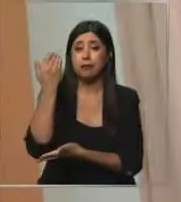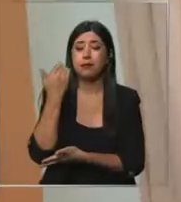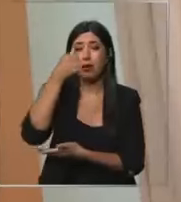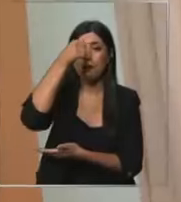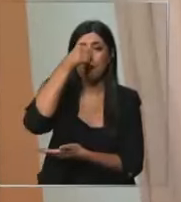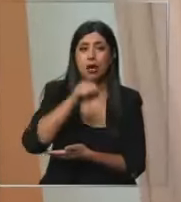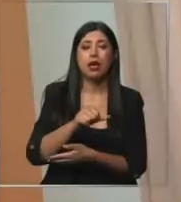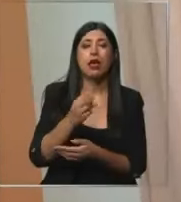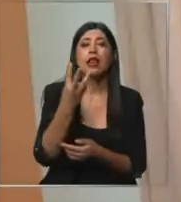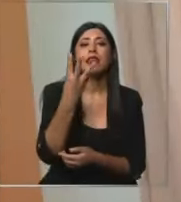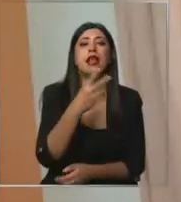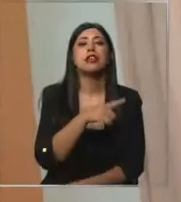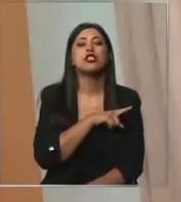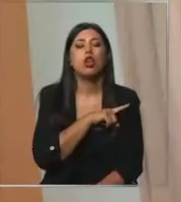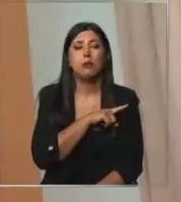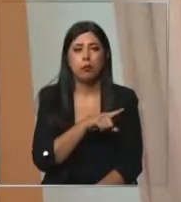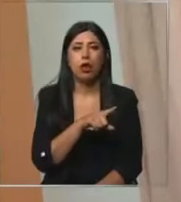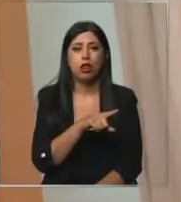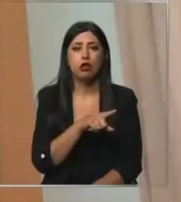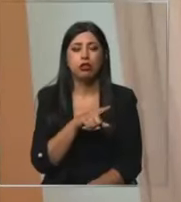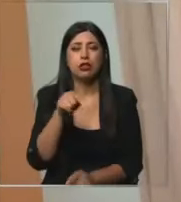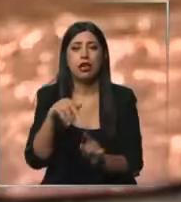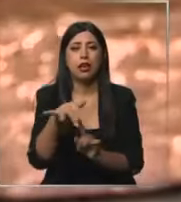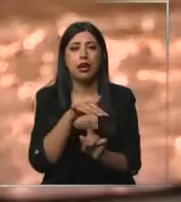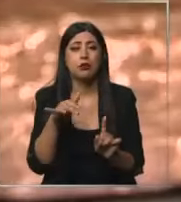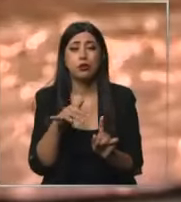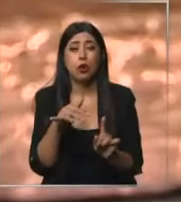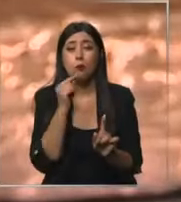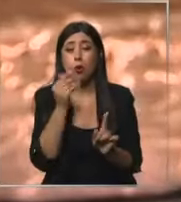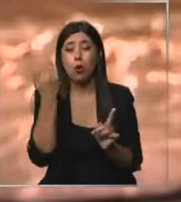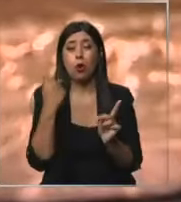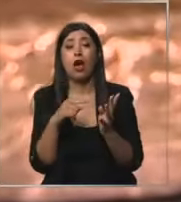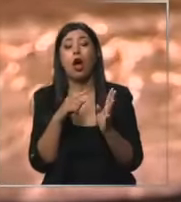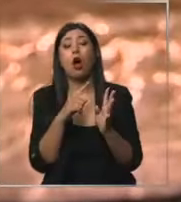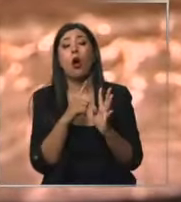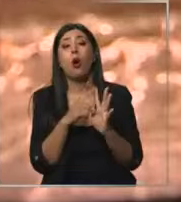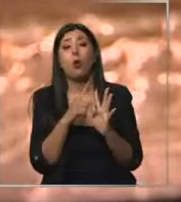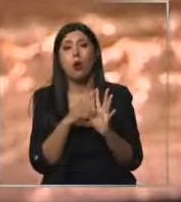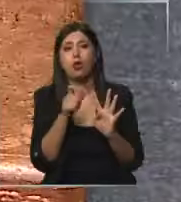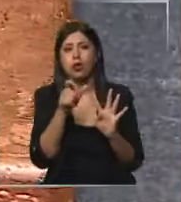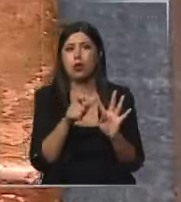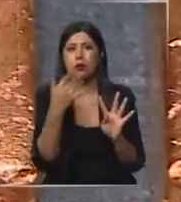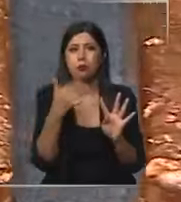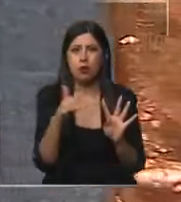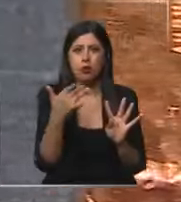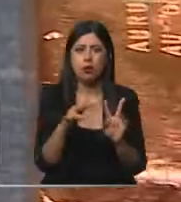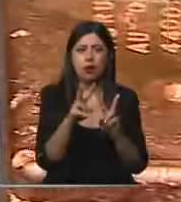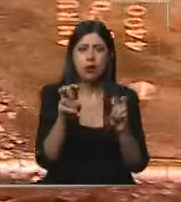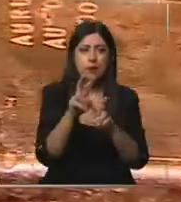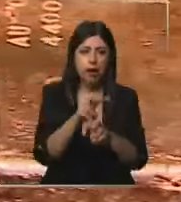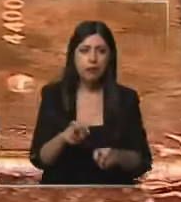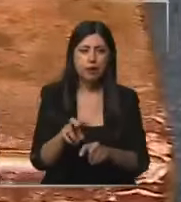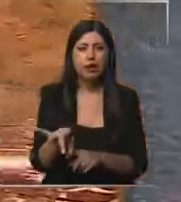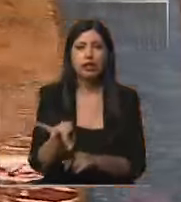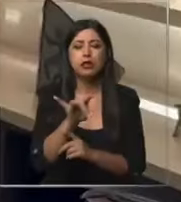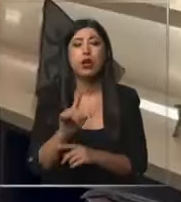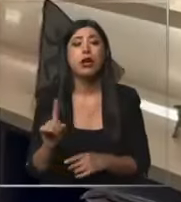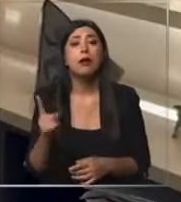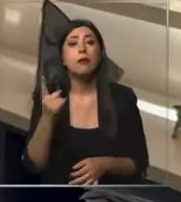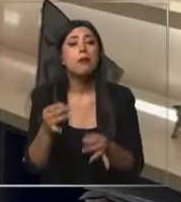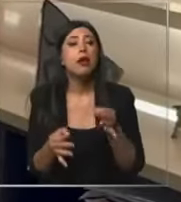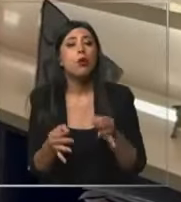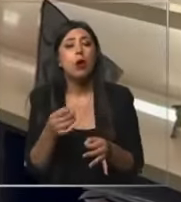3 imputados en esta causa y hace pocos días, un cuarto sujeto de total relevancia en la indagatoria. El primer juzgado de garantía